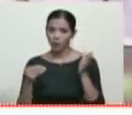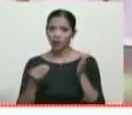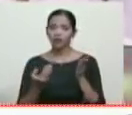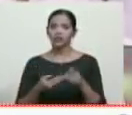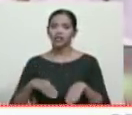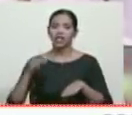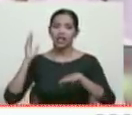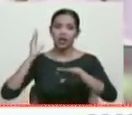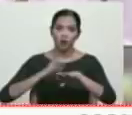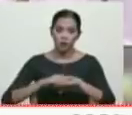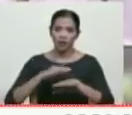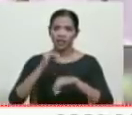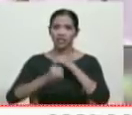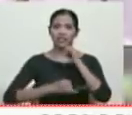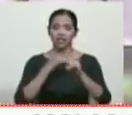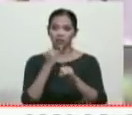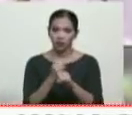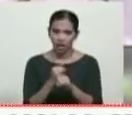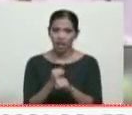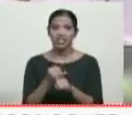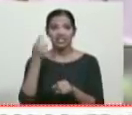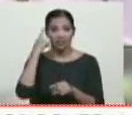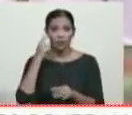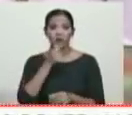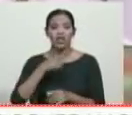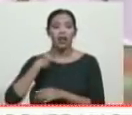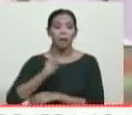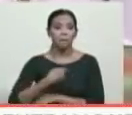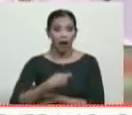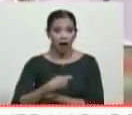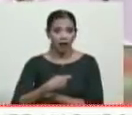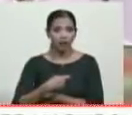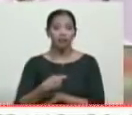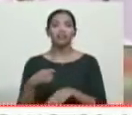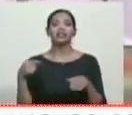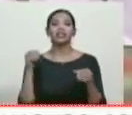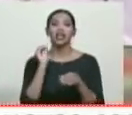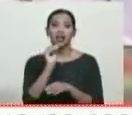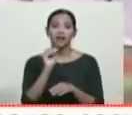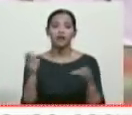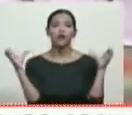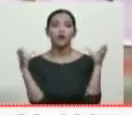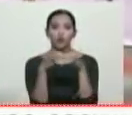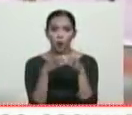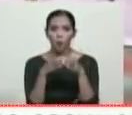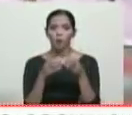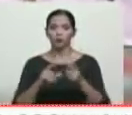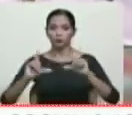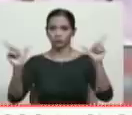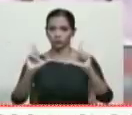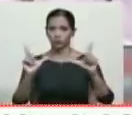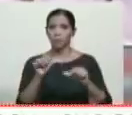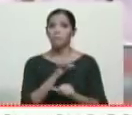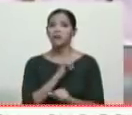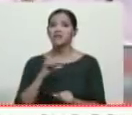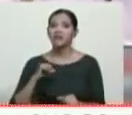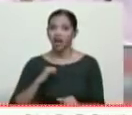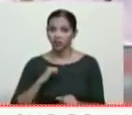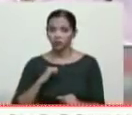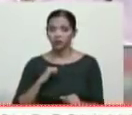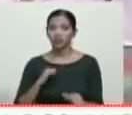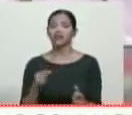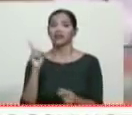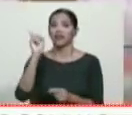Amnistía Internacional, que sabemos por quién está financiada, de las denuncias de los grupos, de los medios de comunicación privados, que además